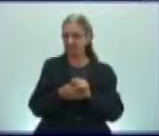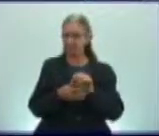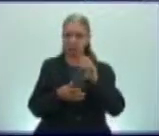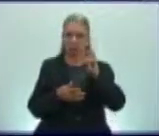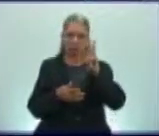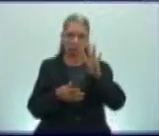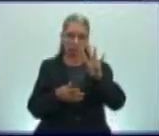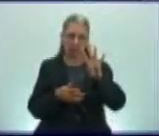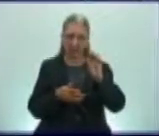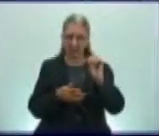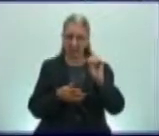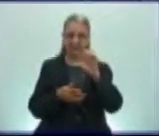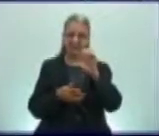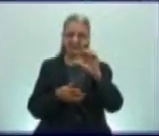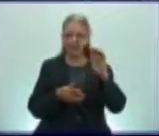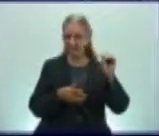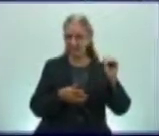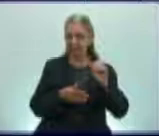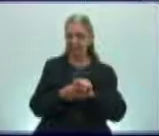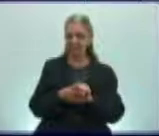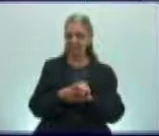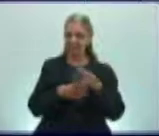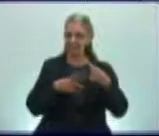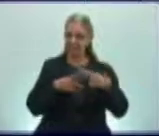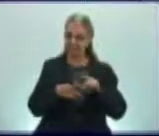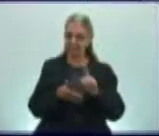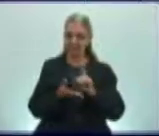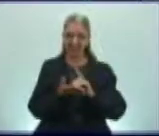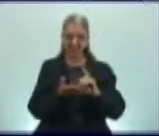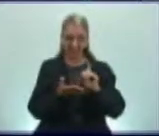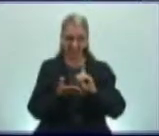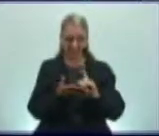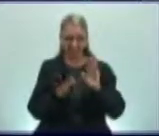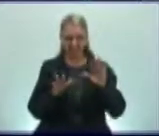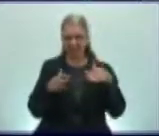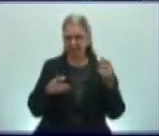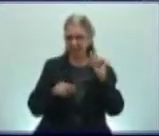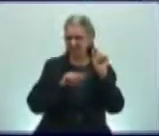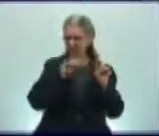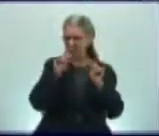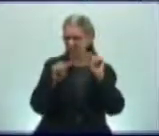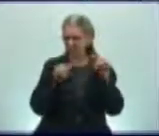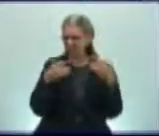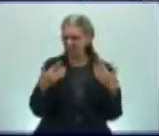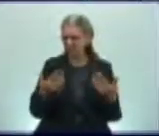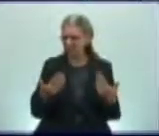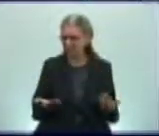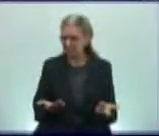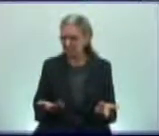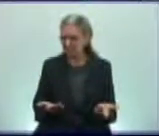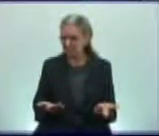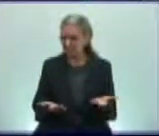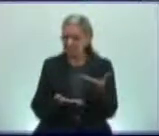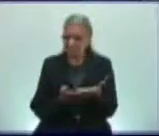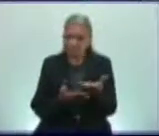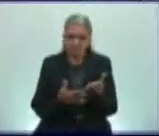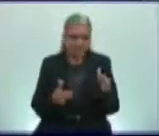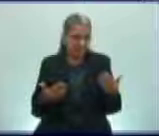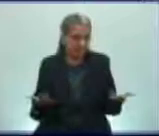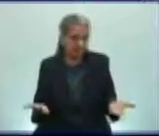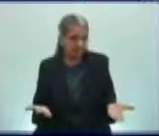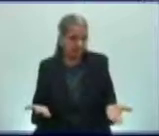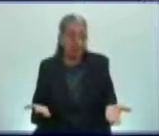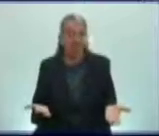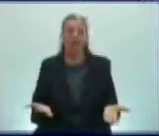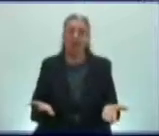40 centímetros. Pero los datos de nuestro ejercicio continúan con las incógnitas que tenemos